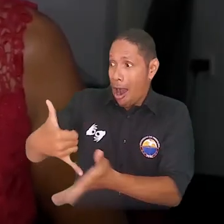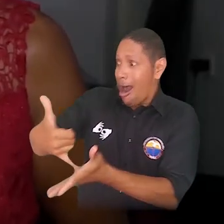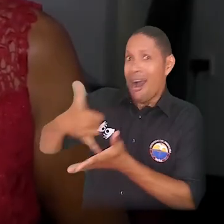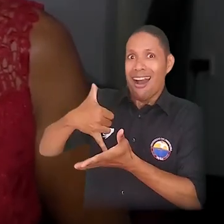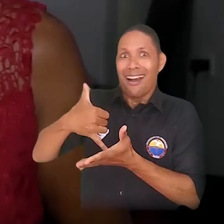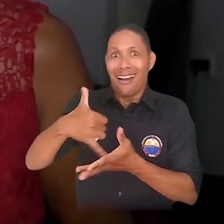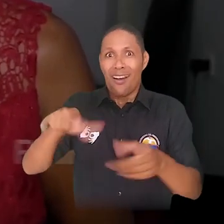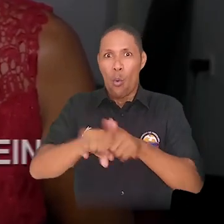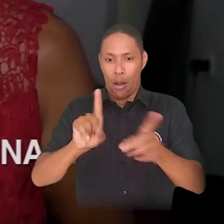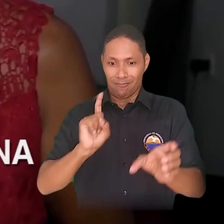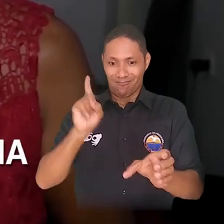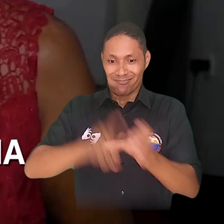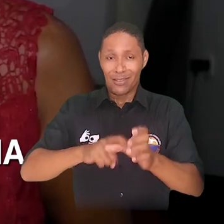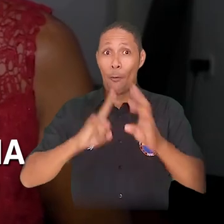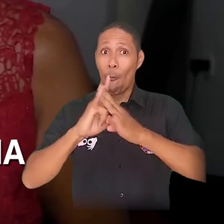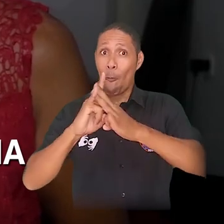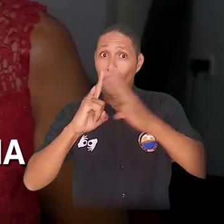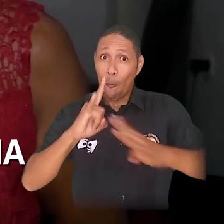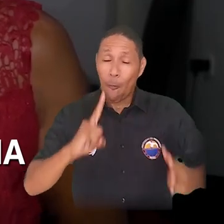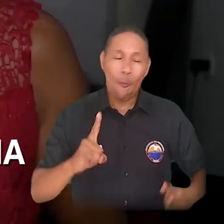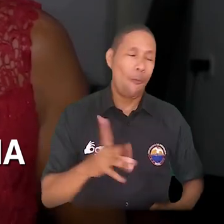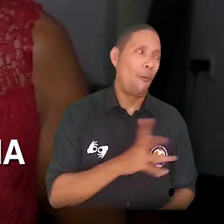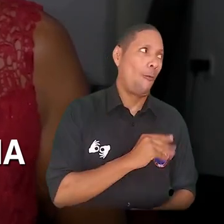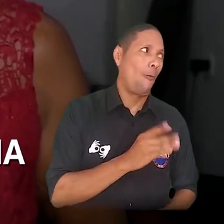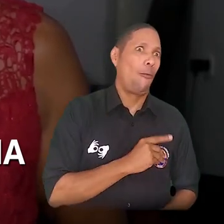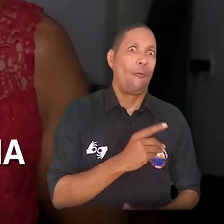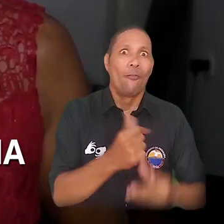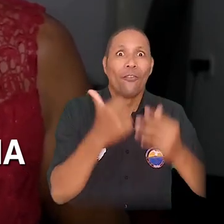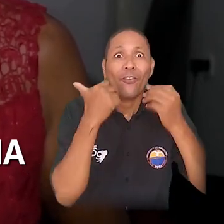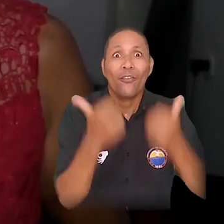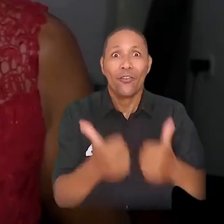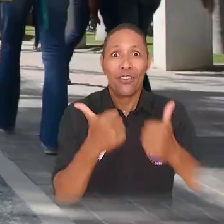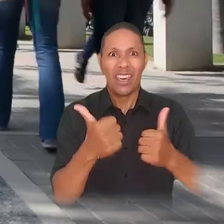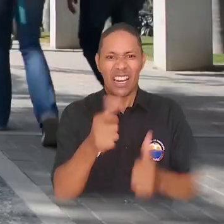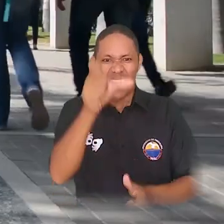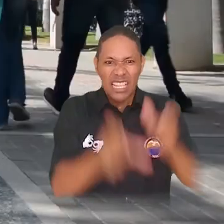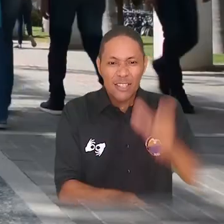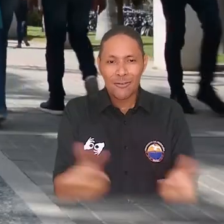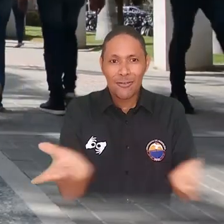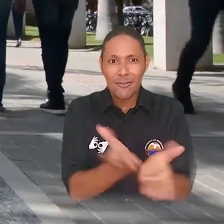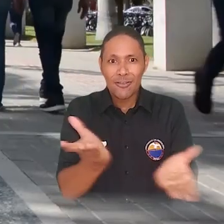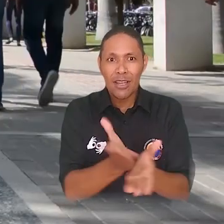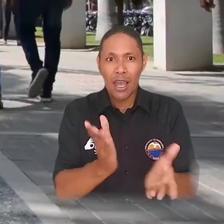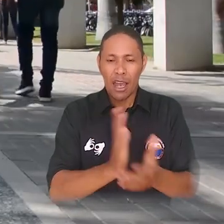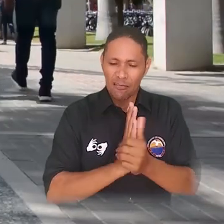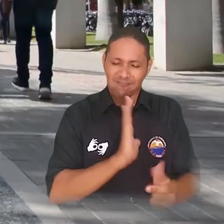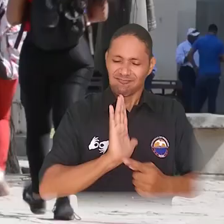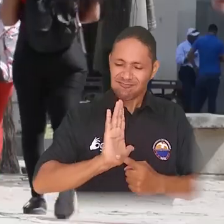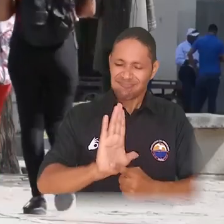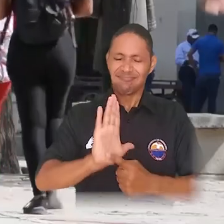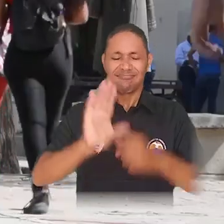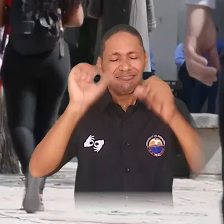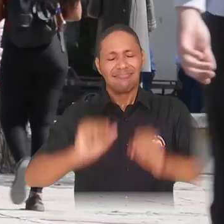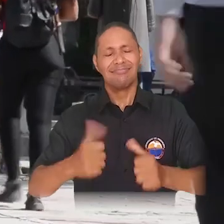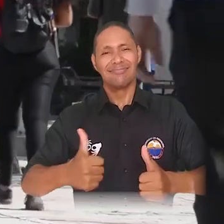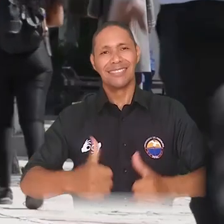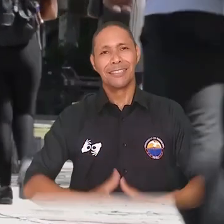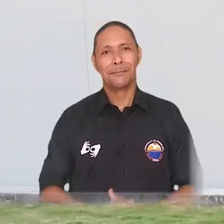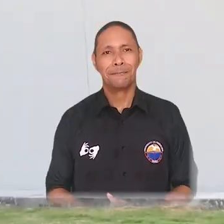Magdalena, porque se abren tantos caminos, se abre la posibilidad de pronto de que el estudiante pueda mostrar los dones que mi Dios le